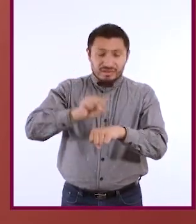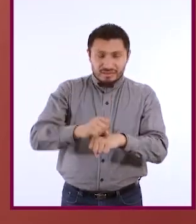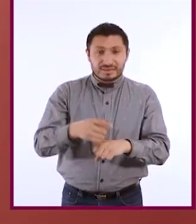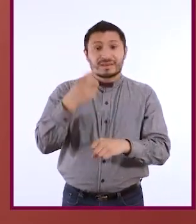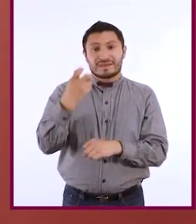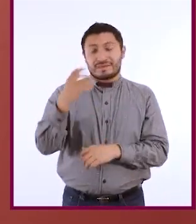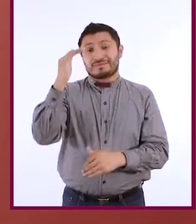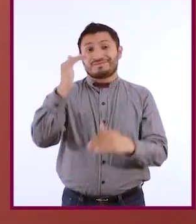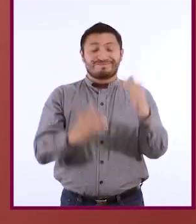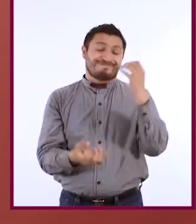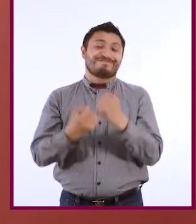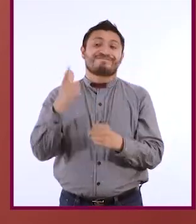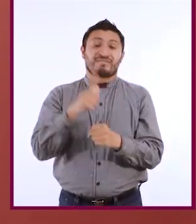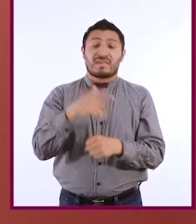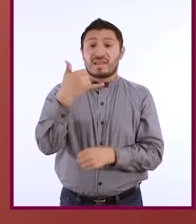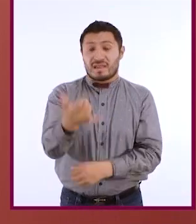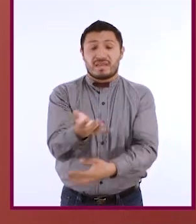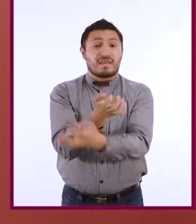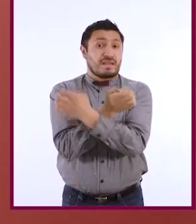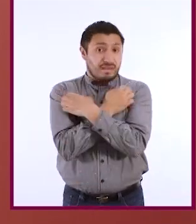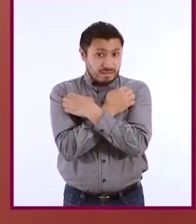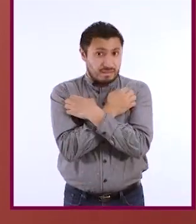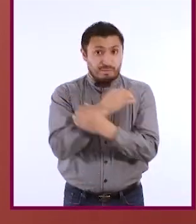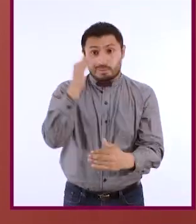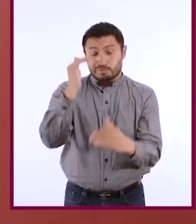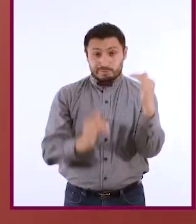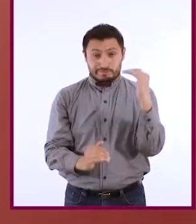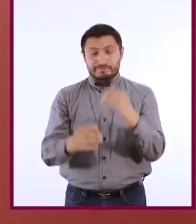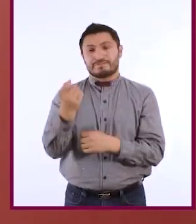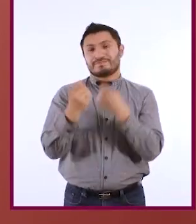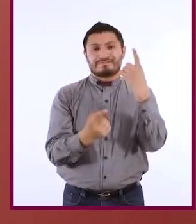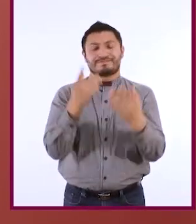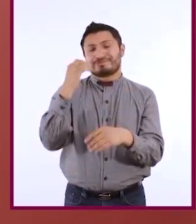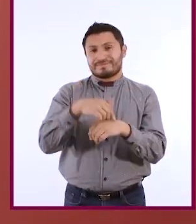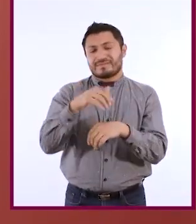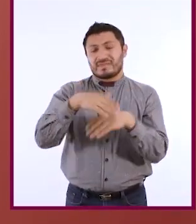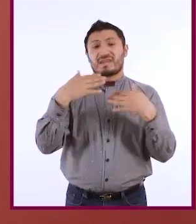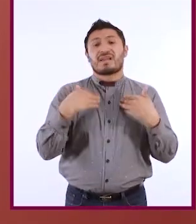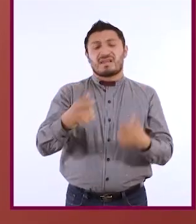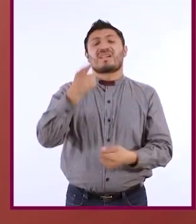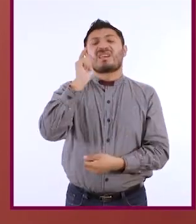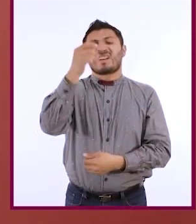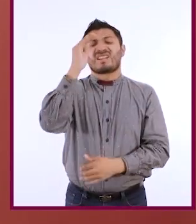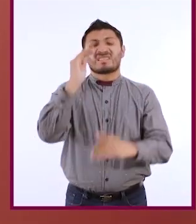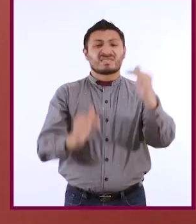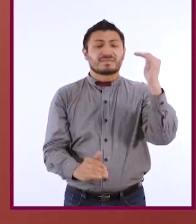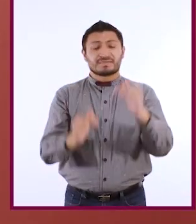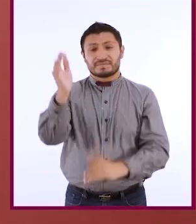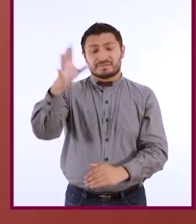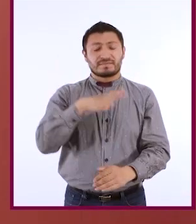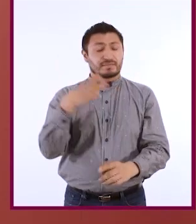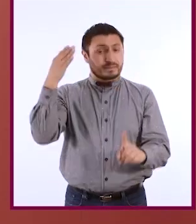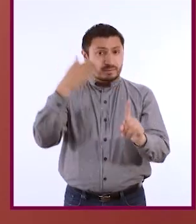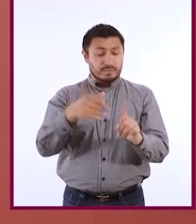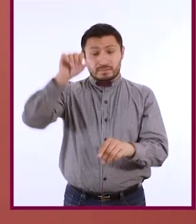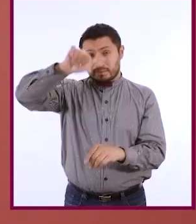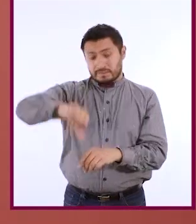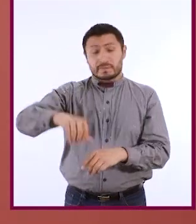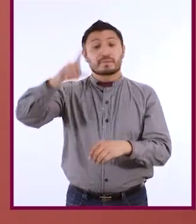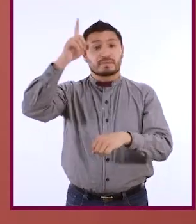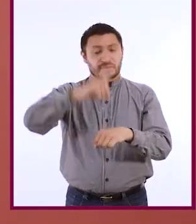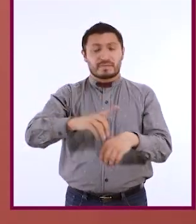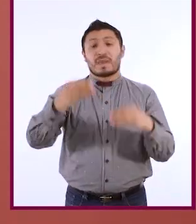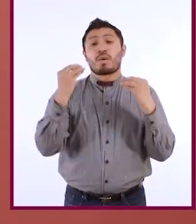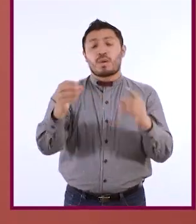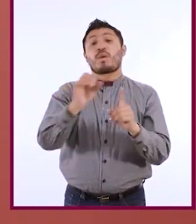es desigualdad social y educativa. Estas son algunas cifras para entender qué son las desigualdades a las que nos enfrentamos. Hoy en